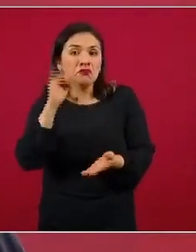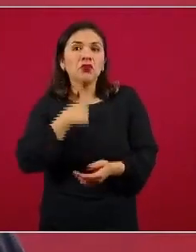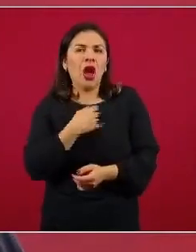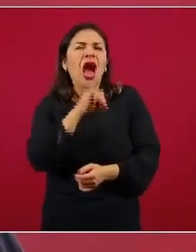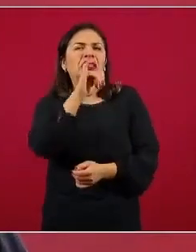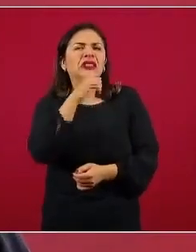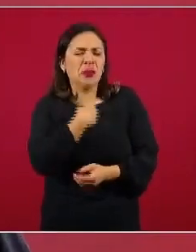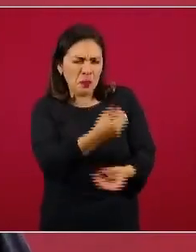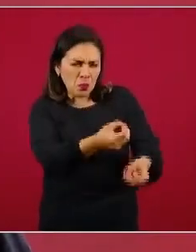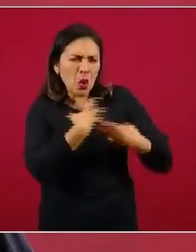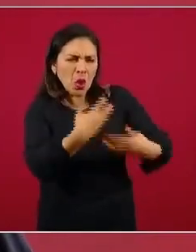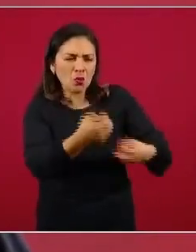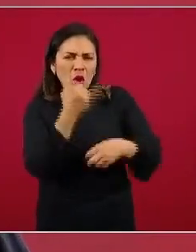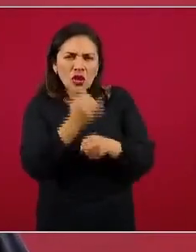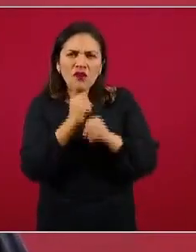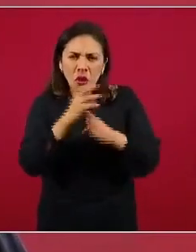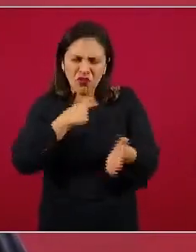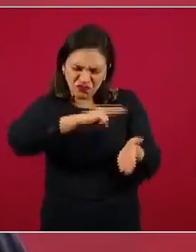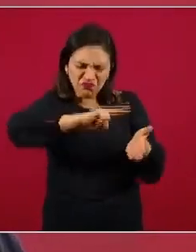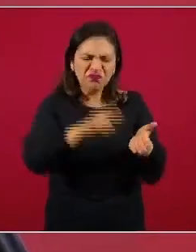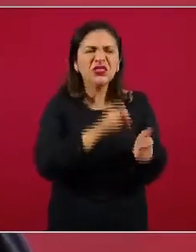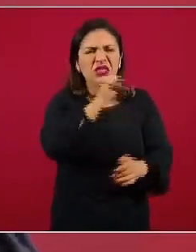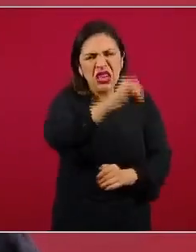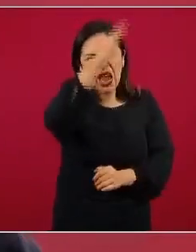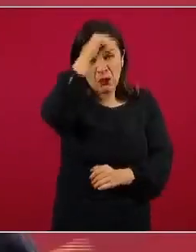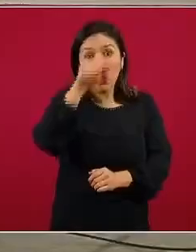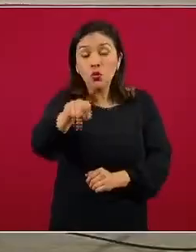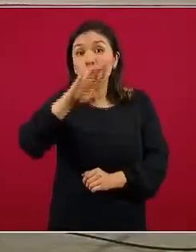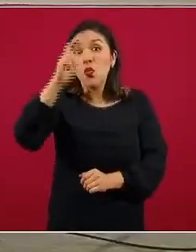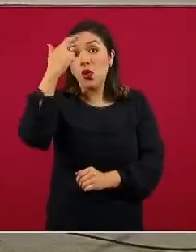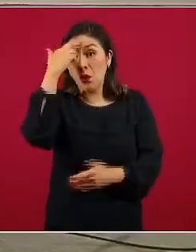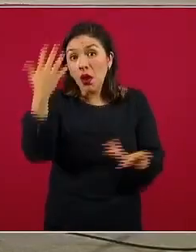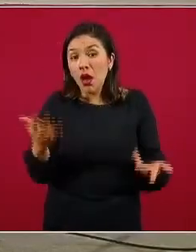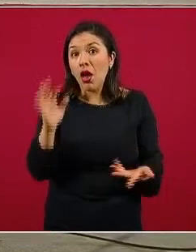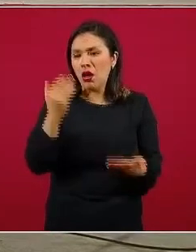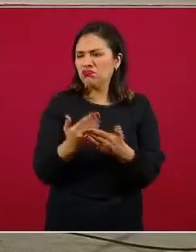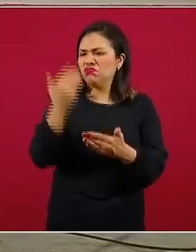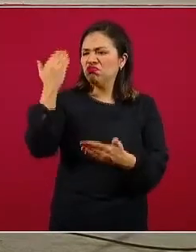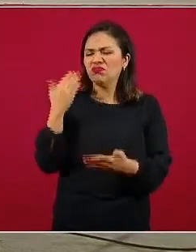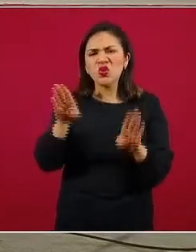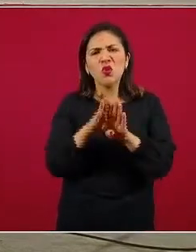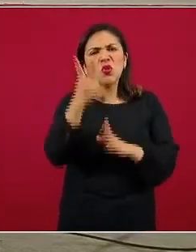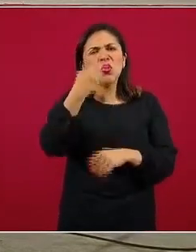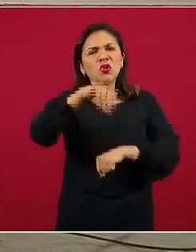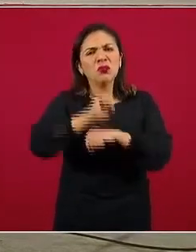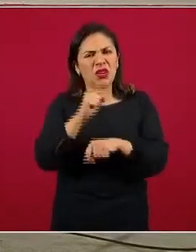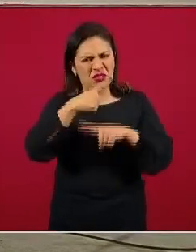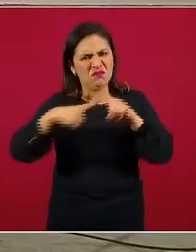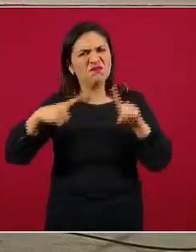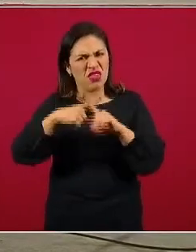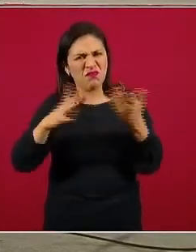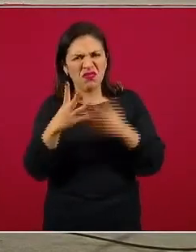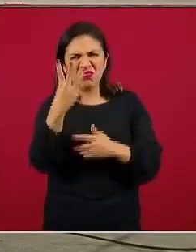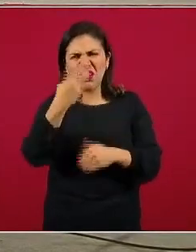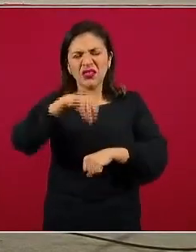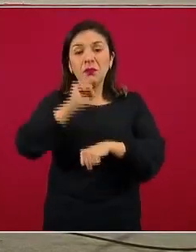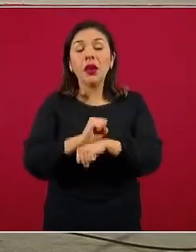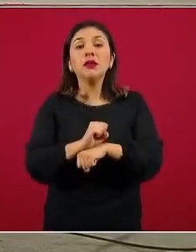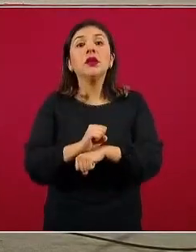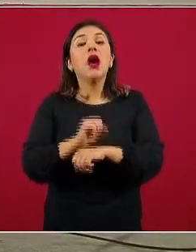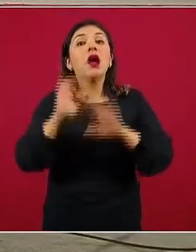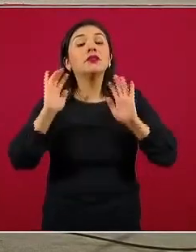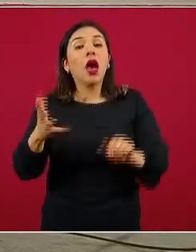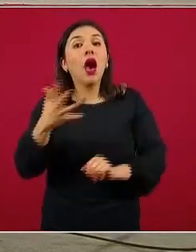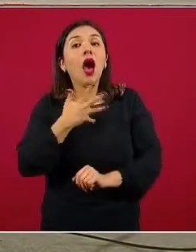comprometen adquisición de estas vacunas. Recordemos que ya hace aproximadamente 2 semanas y media, prácticamente 3,